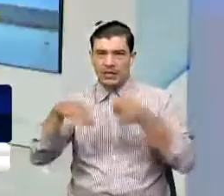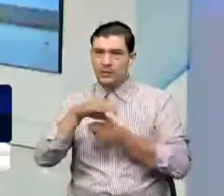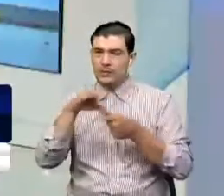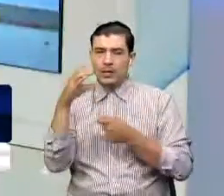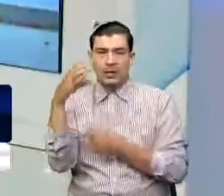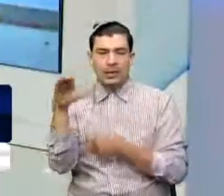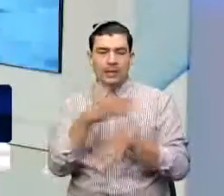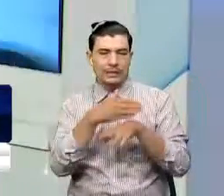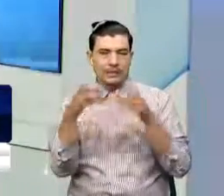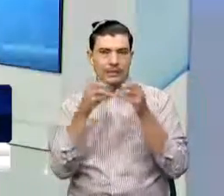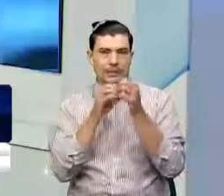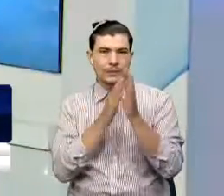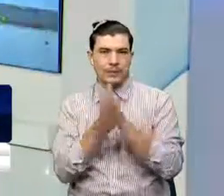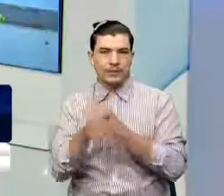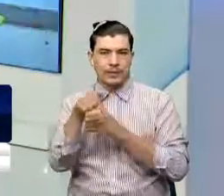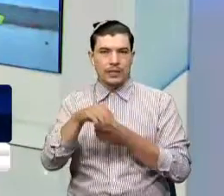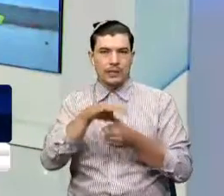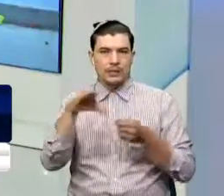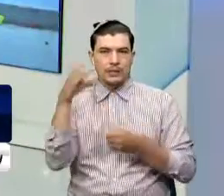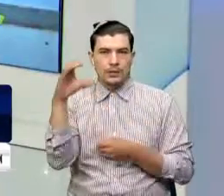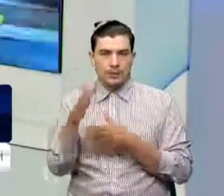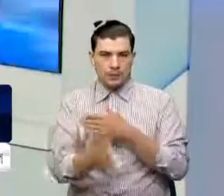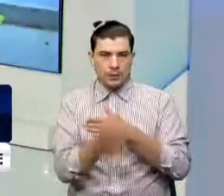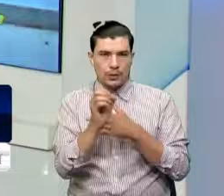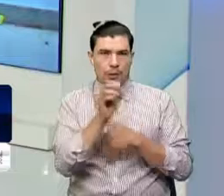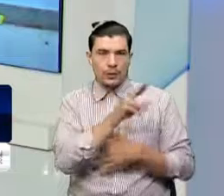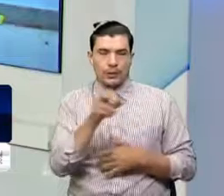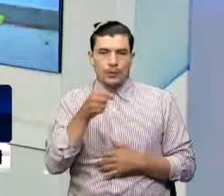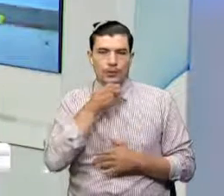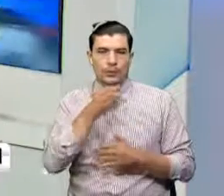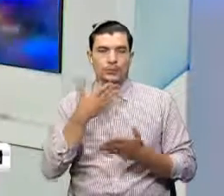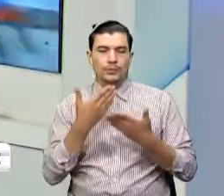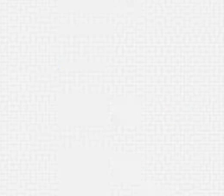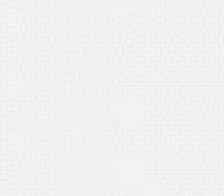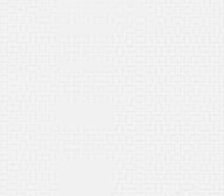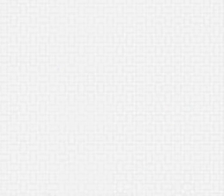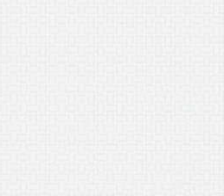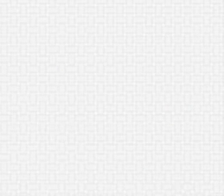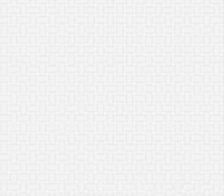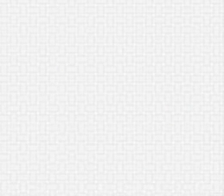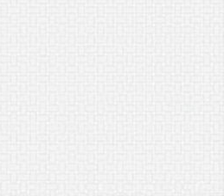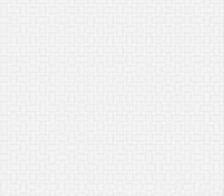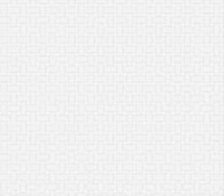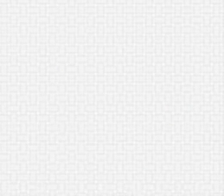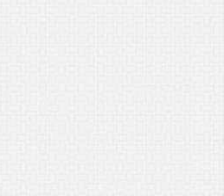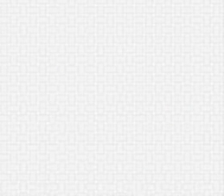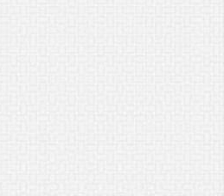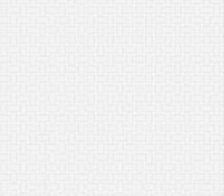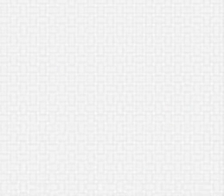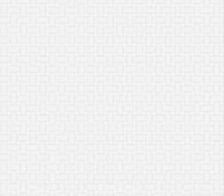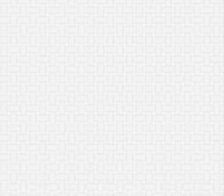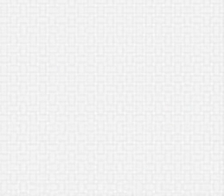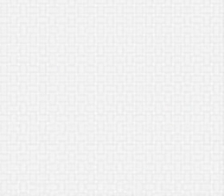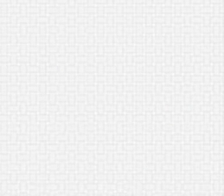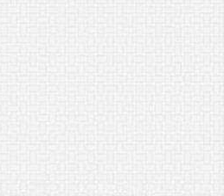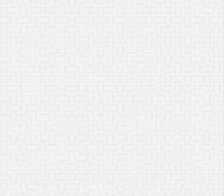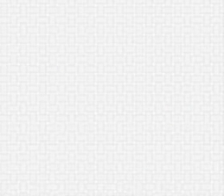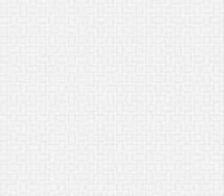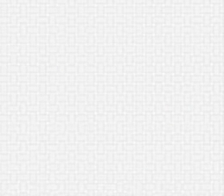me despido desde la capital del norte de santander ustedes continúan con más hechos desde suyo puntocom